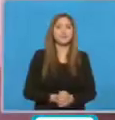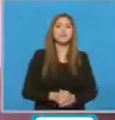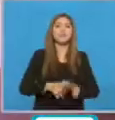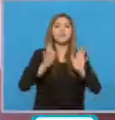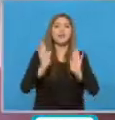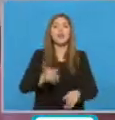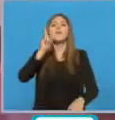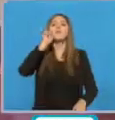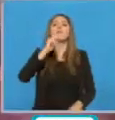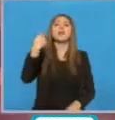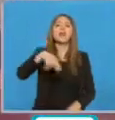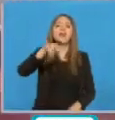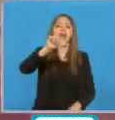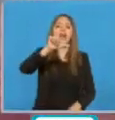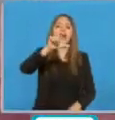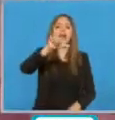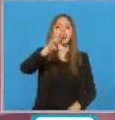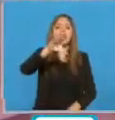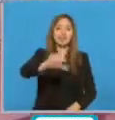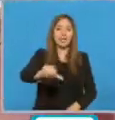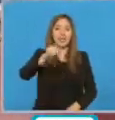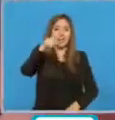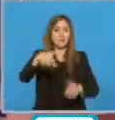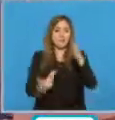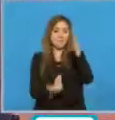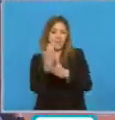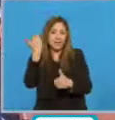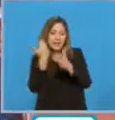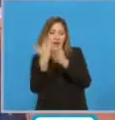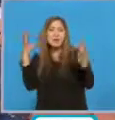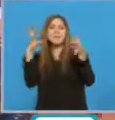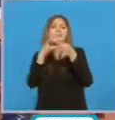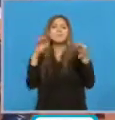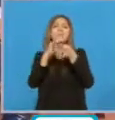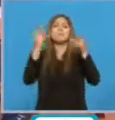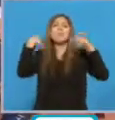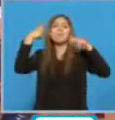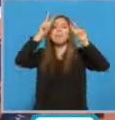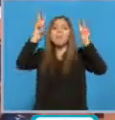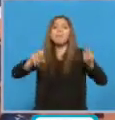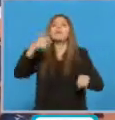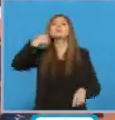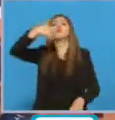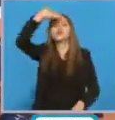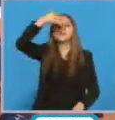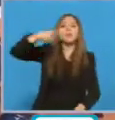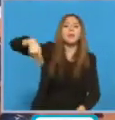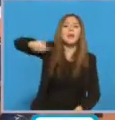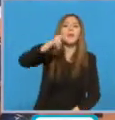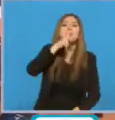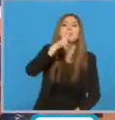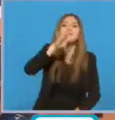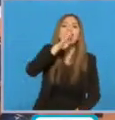Alicia Rábago nos acompaña en esta mañana para hablarnos de un tema que yo sé que en casa van a estar los padres